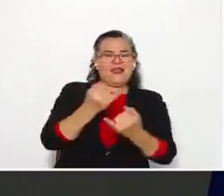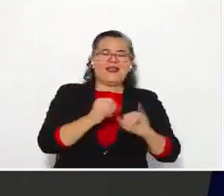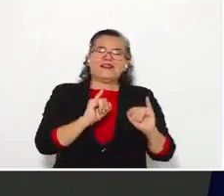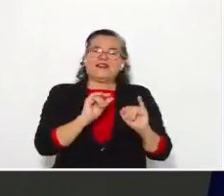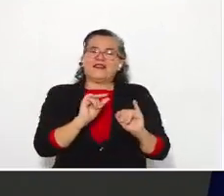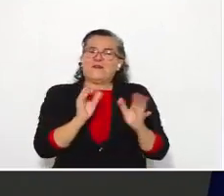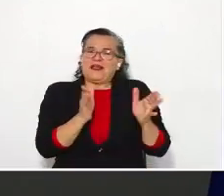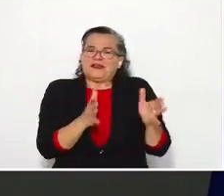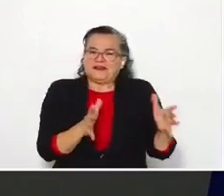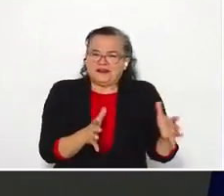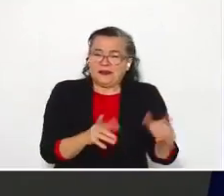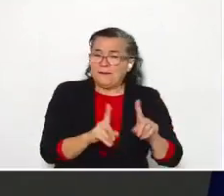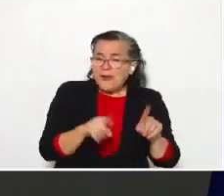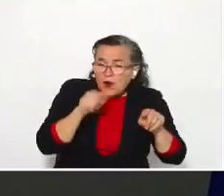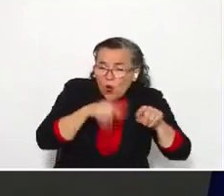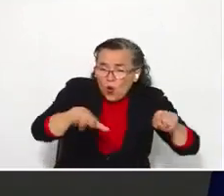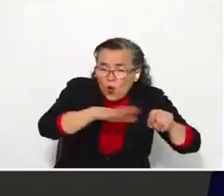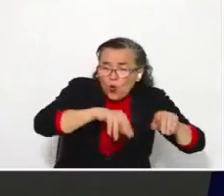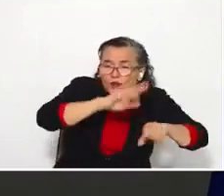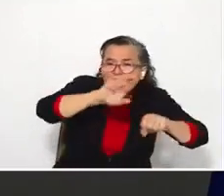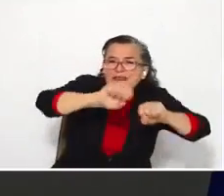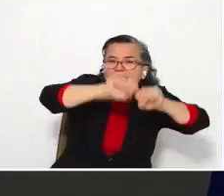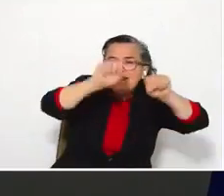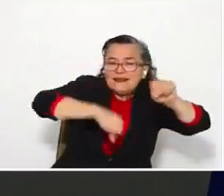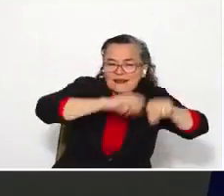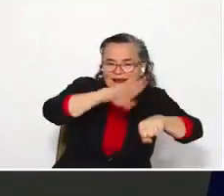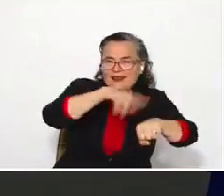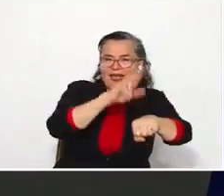independencia. Pero es un sistema nacional.